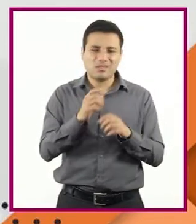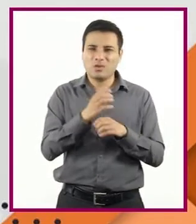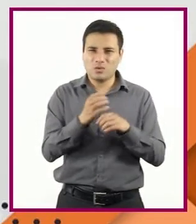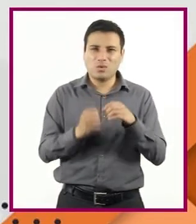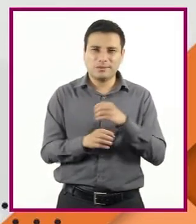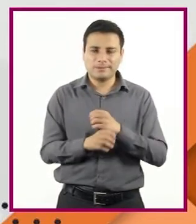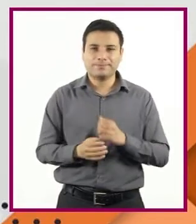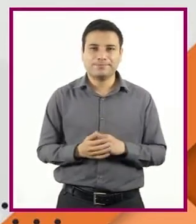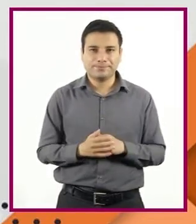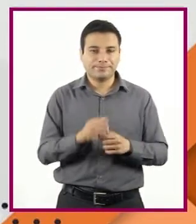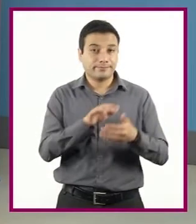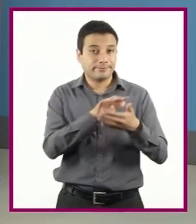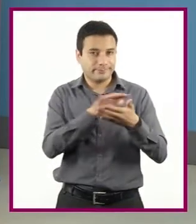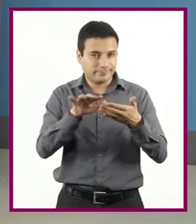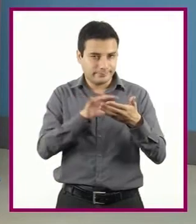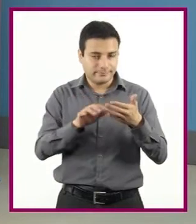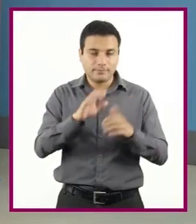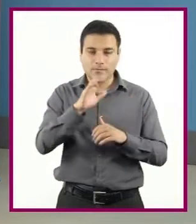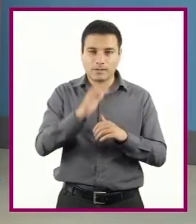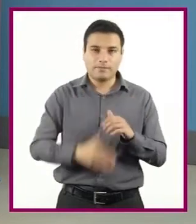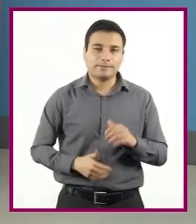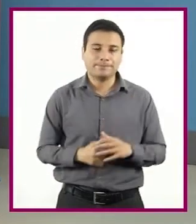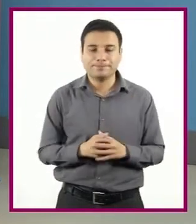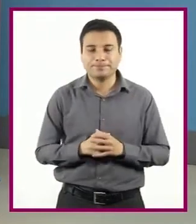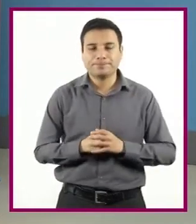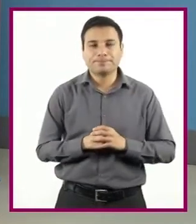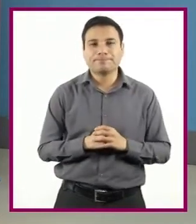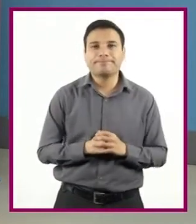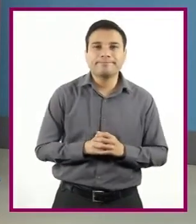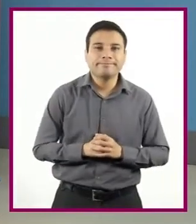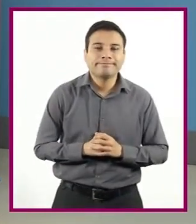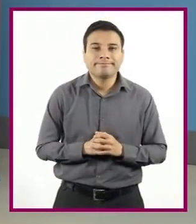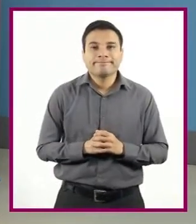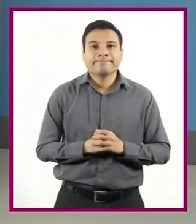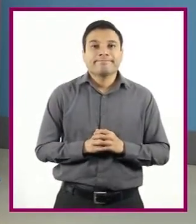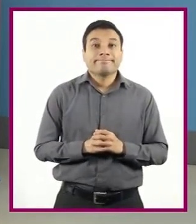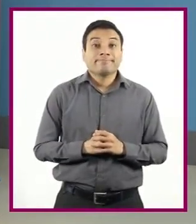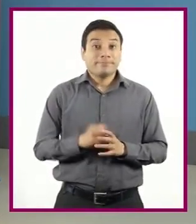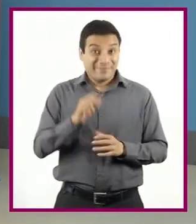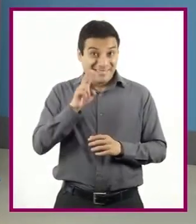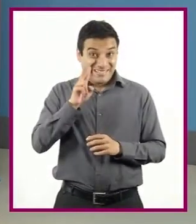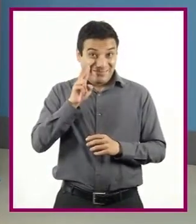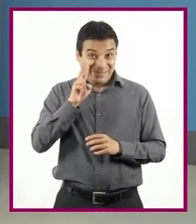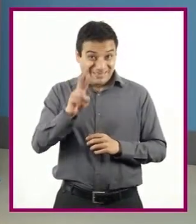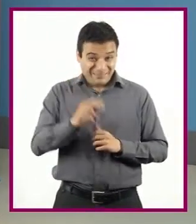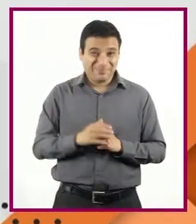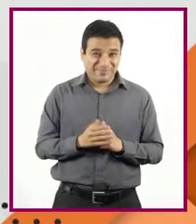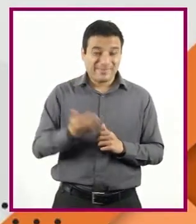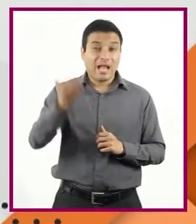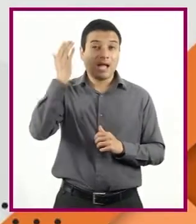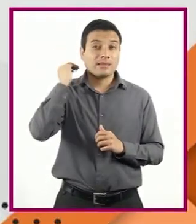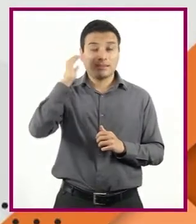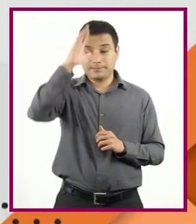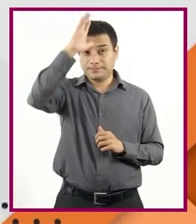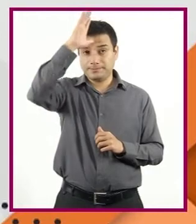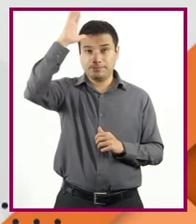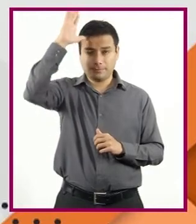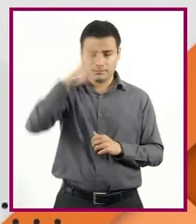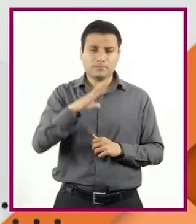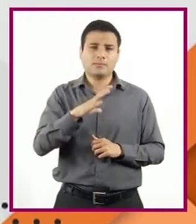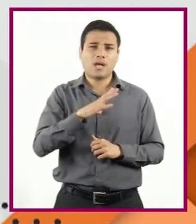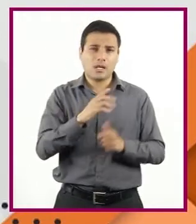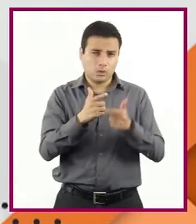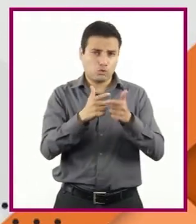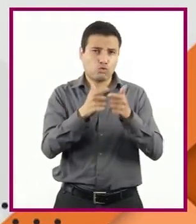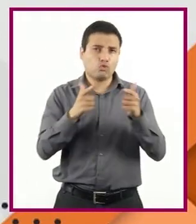Hasta aquí la lectura. Como notamos, la sociedad mexica tenía en orden estratificado muy claro. En primer lugar,